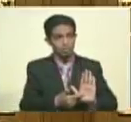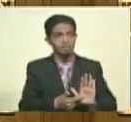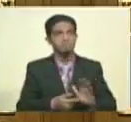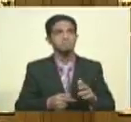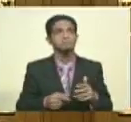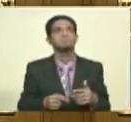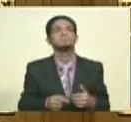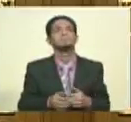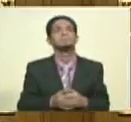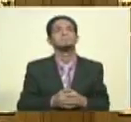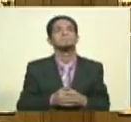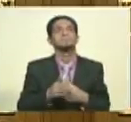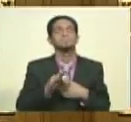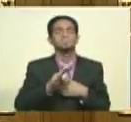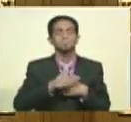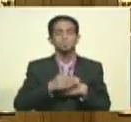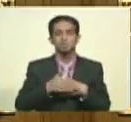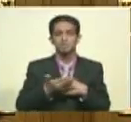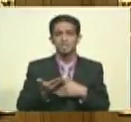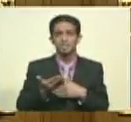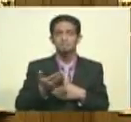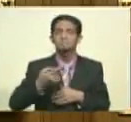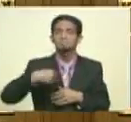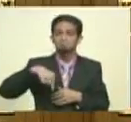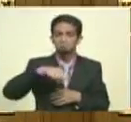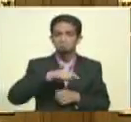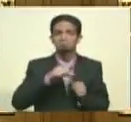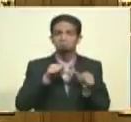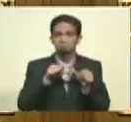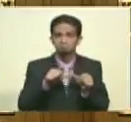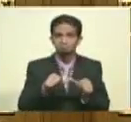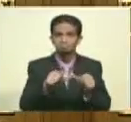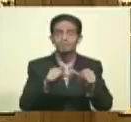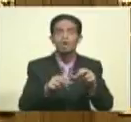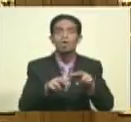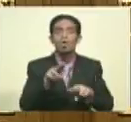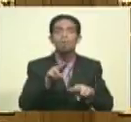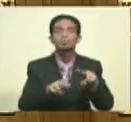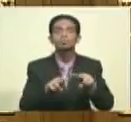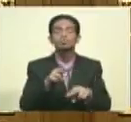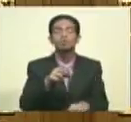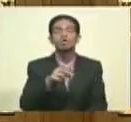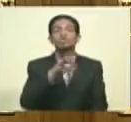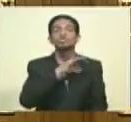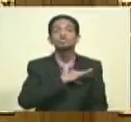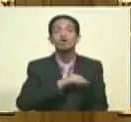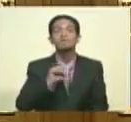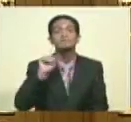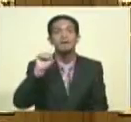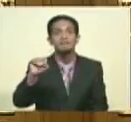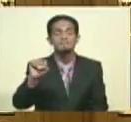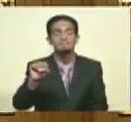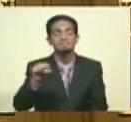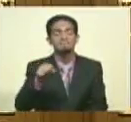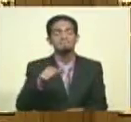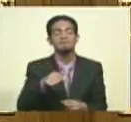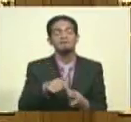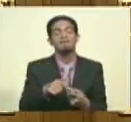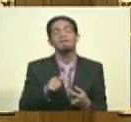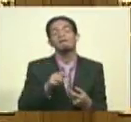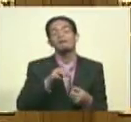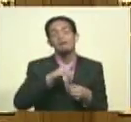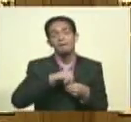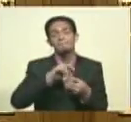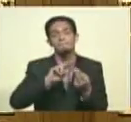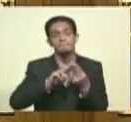precisamente porque seguimos en este camino de construcción socialista en paz,